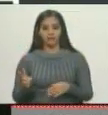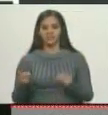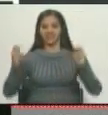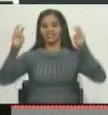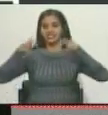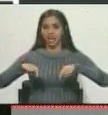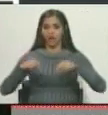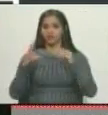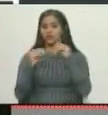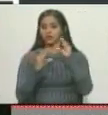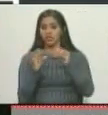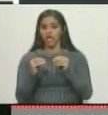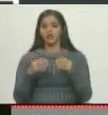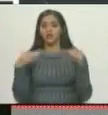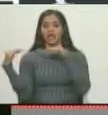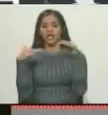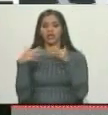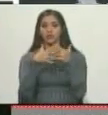gobierno de Estados Unidos.